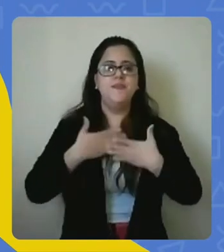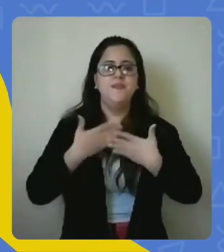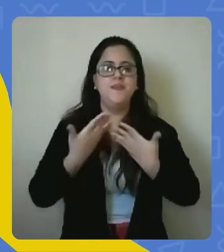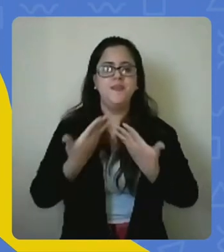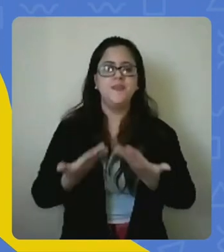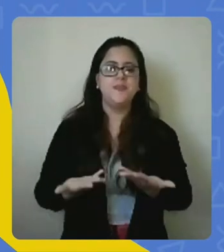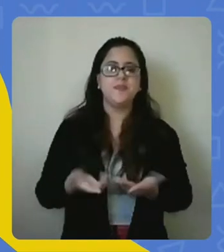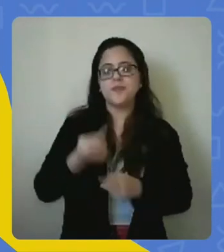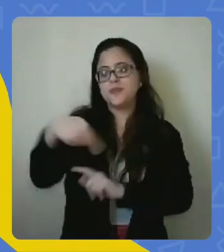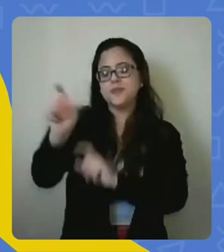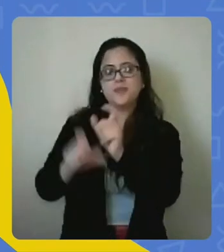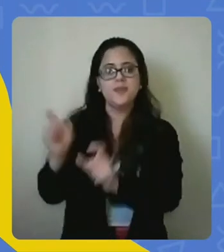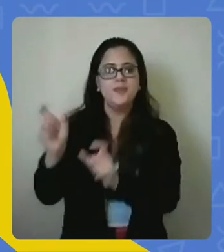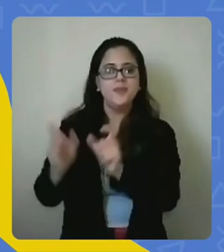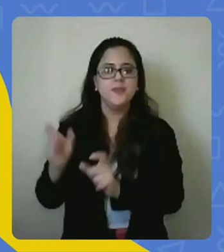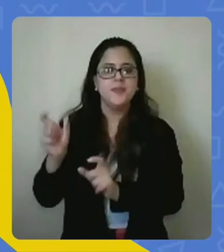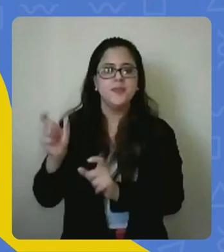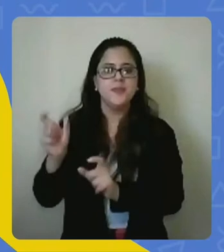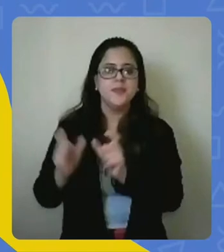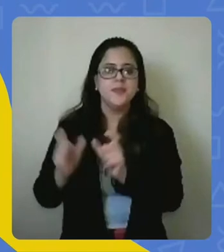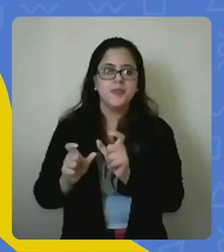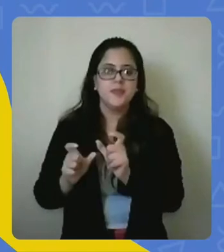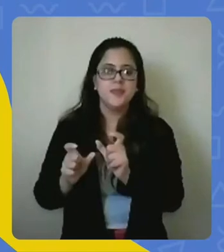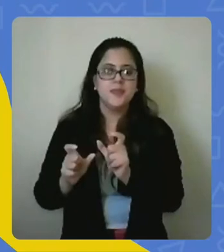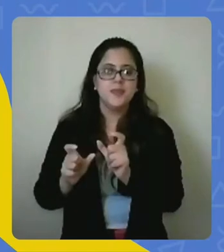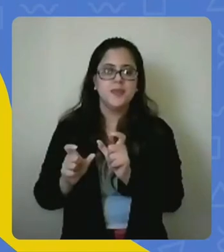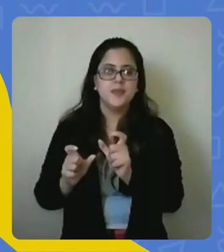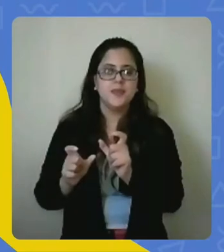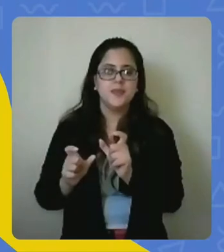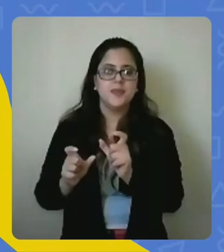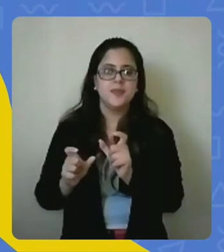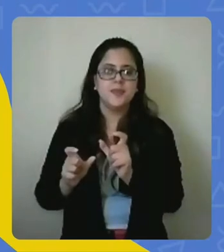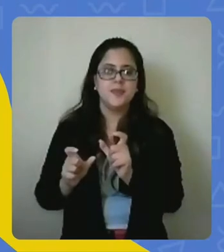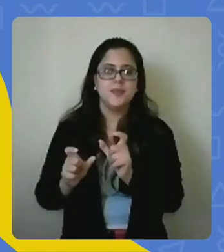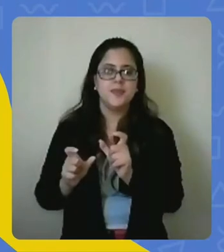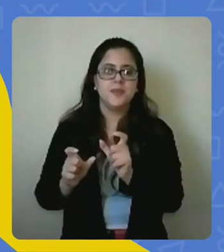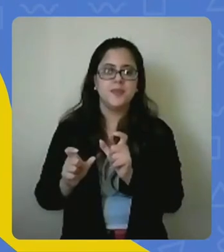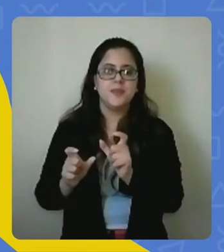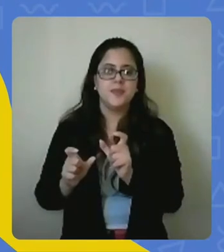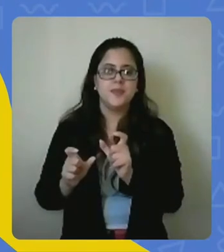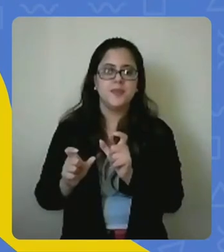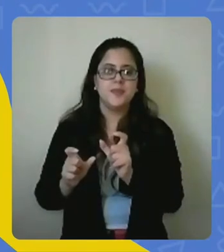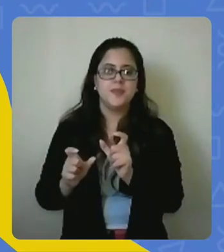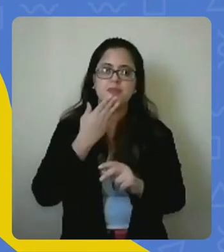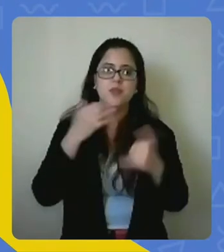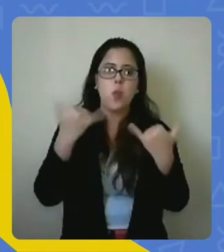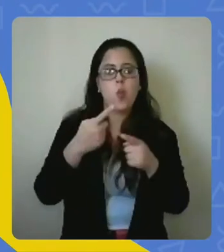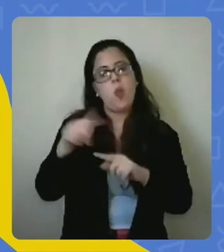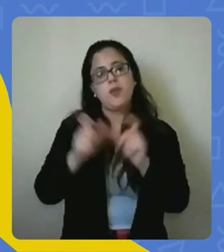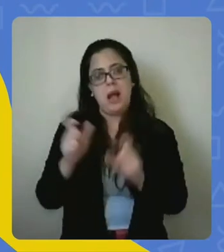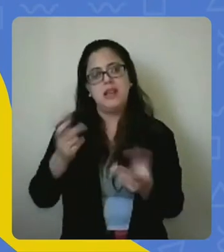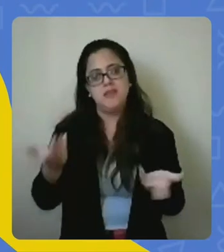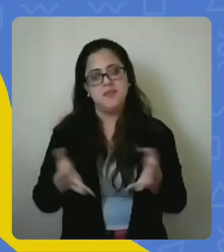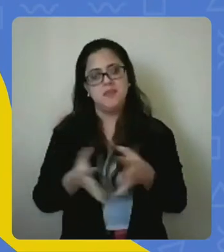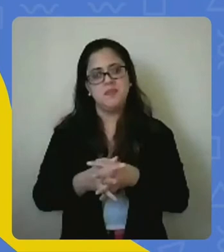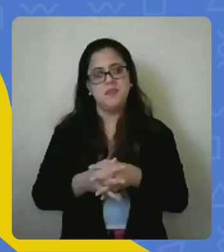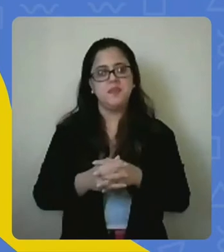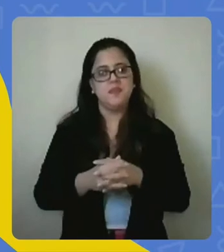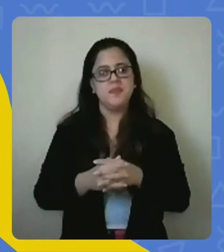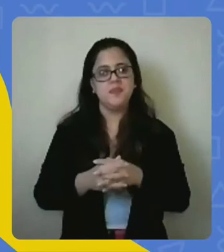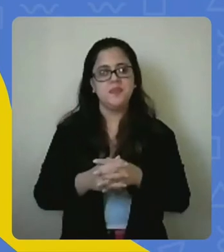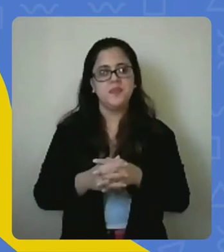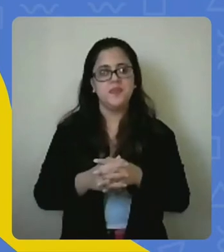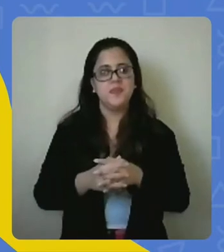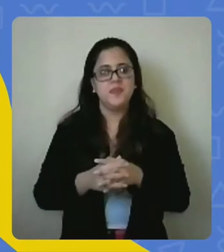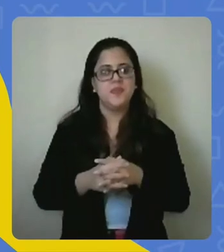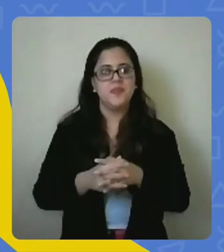otras personas y jugar con otras personas. ¿Y qué es lo que más te divierte